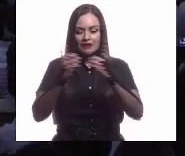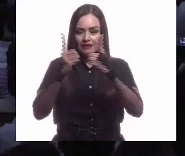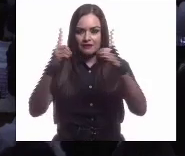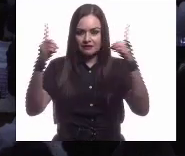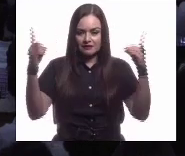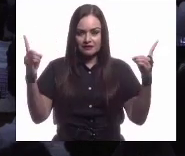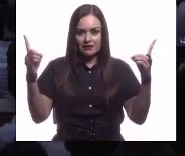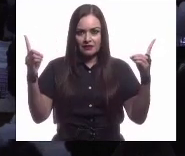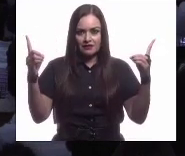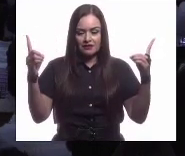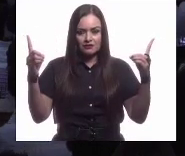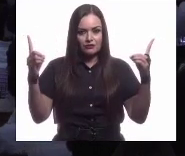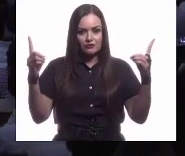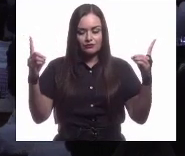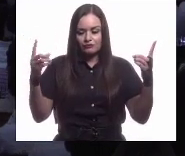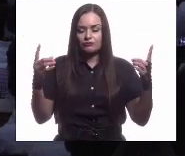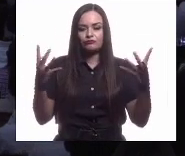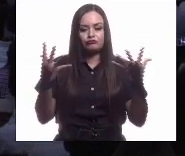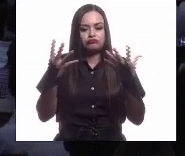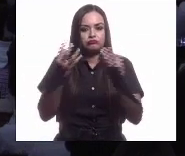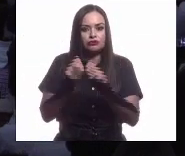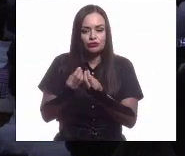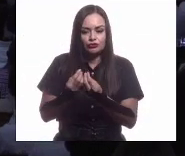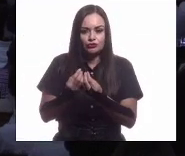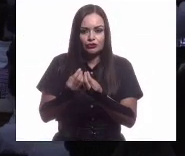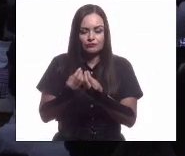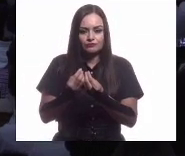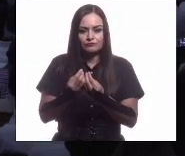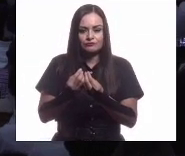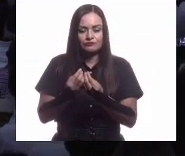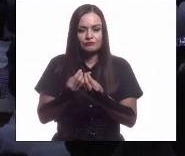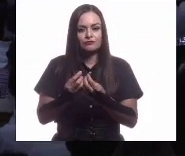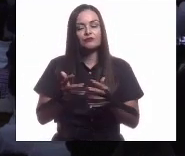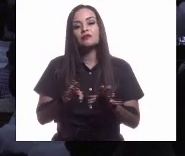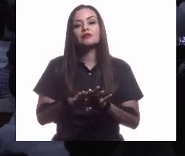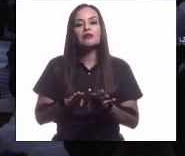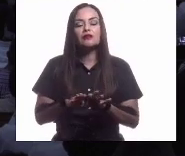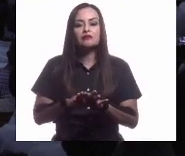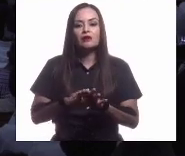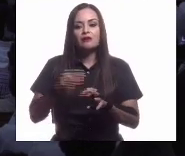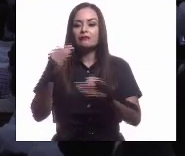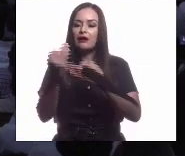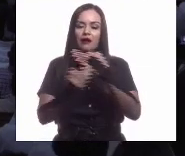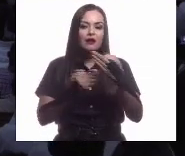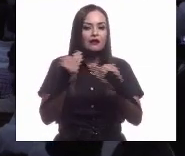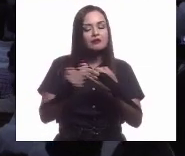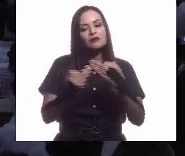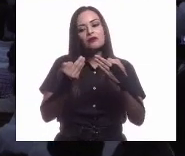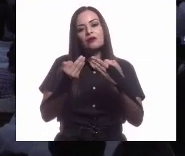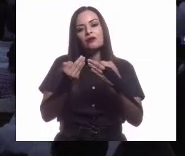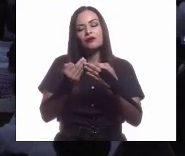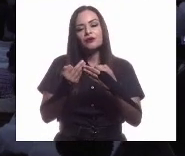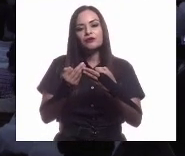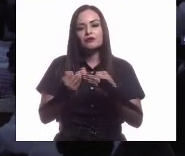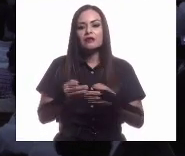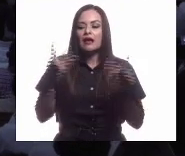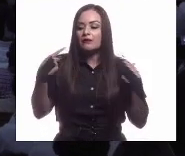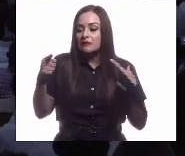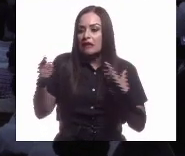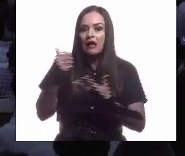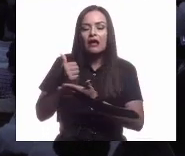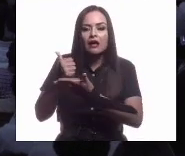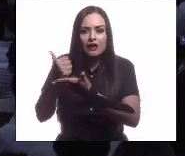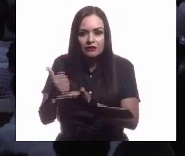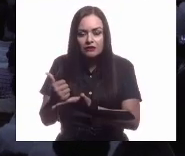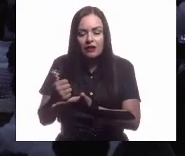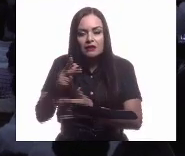El crecimiento y el desarrollo van de la mano. Compartimos el propósito de llevar equidad y bienestar a todos, en particular a los más necesitados.